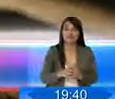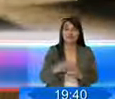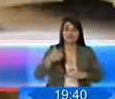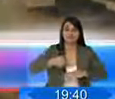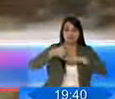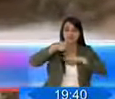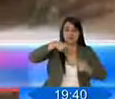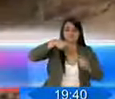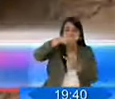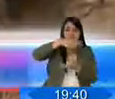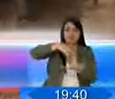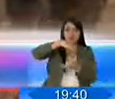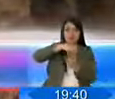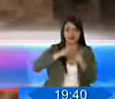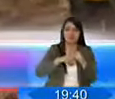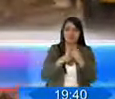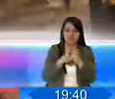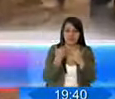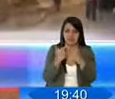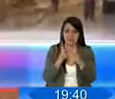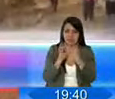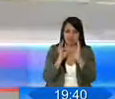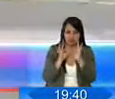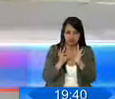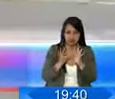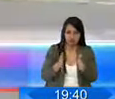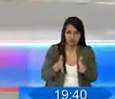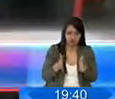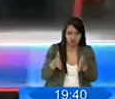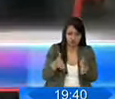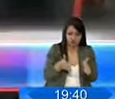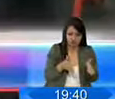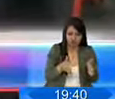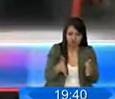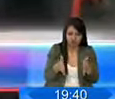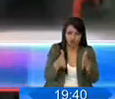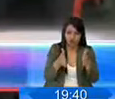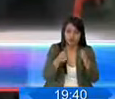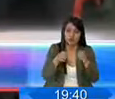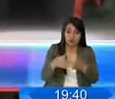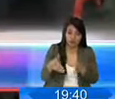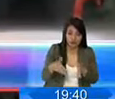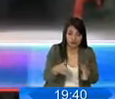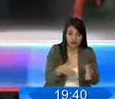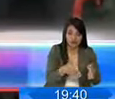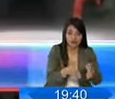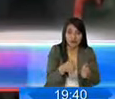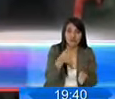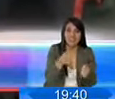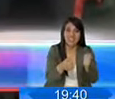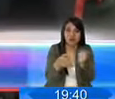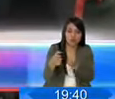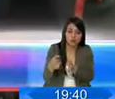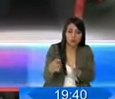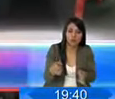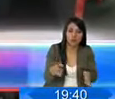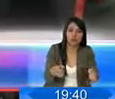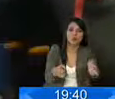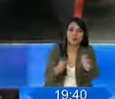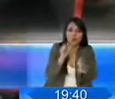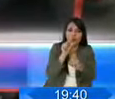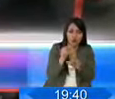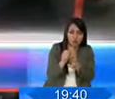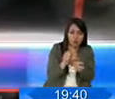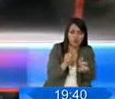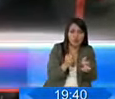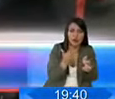de Manabí inició los trabajos necesarios para habilitar el camino. Logramos dar paso a unos vehículos que estaban atrapados del lado de allá, y hoy